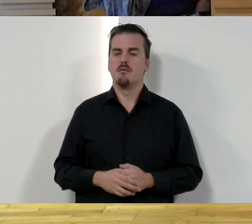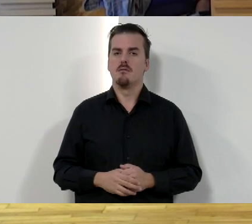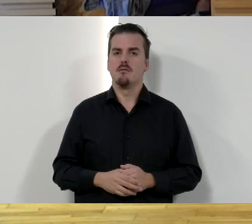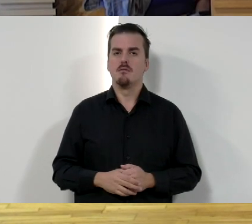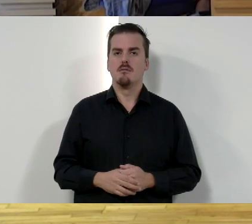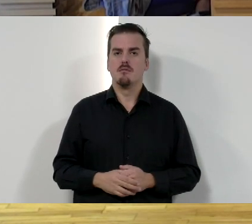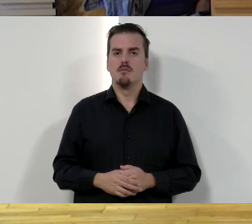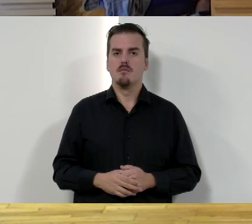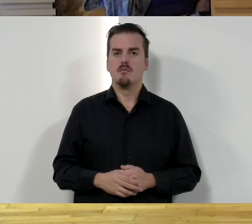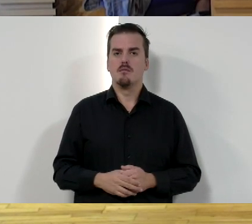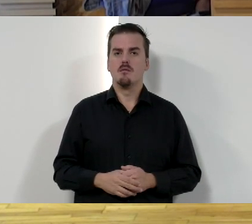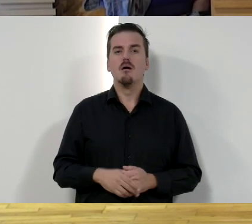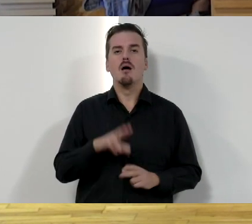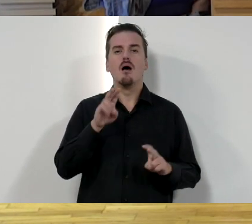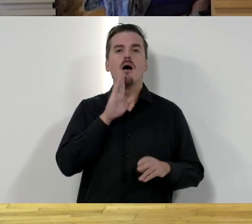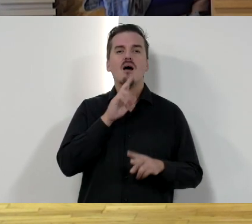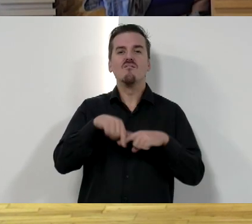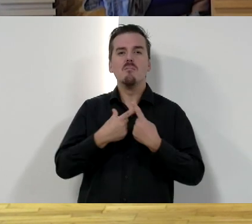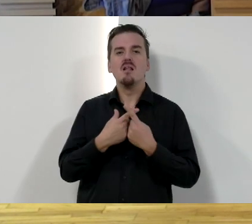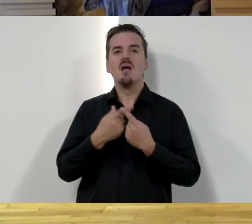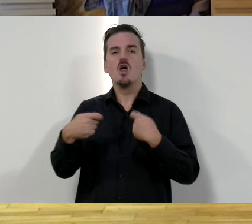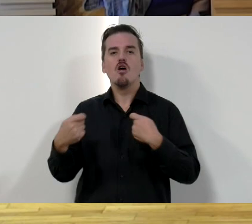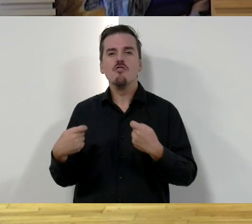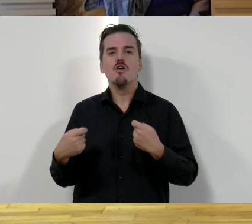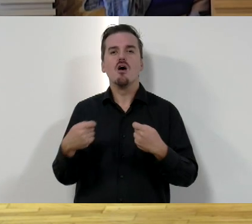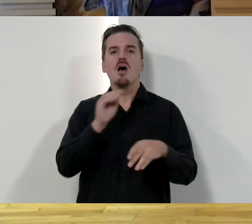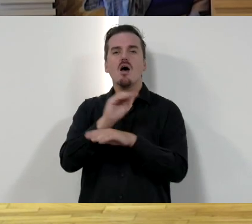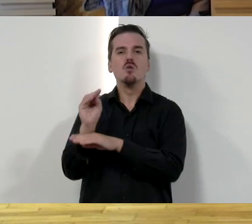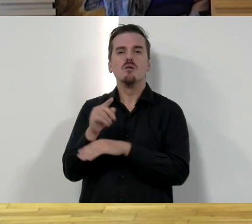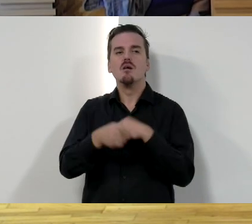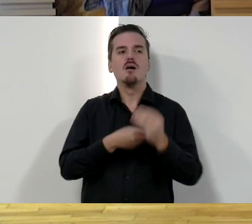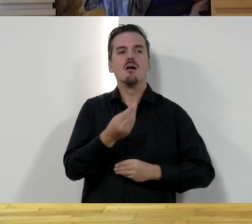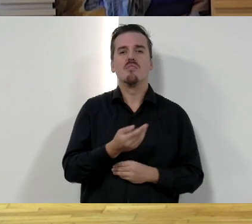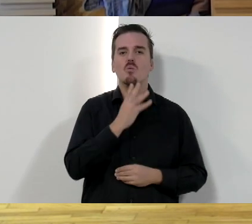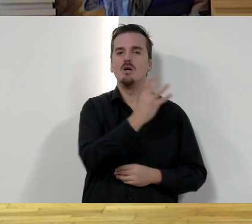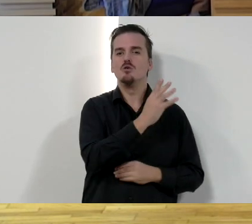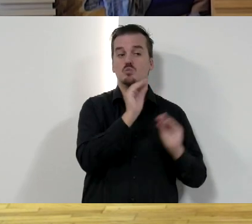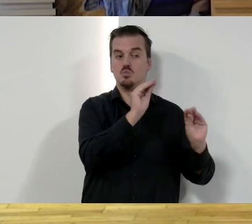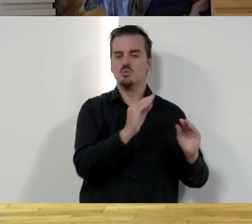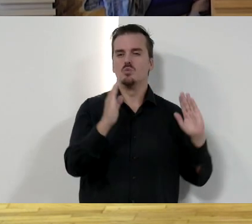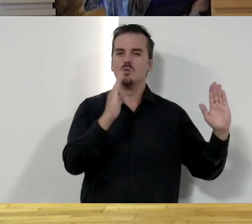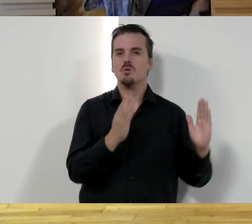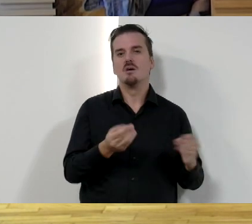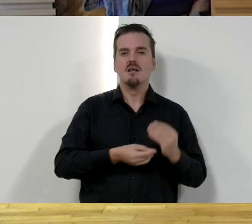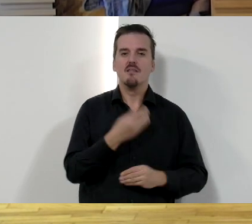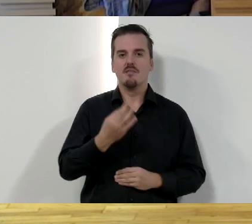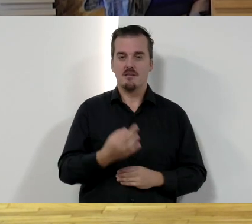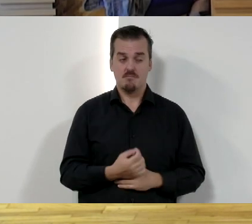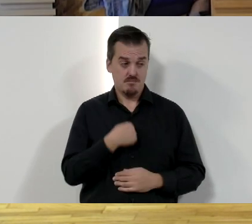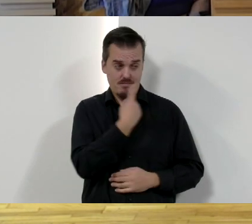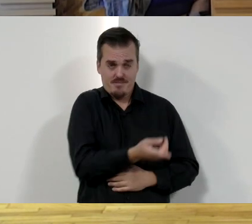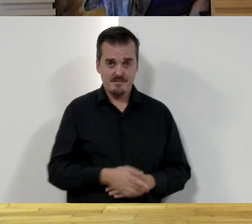¿Y qué hizo con las ayudas a las familias, a los negocios y todo esto en esos cuatro años? Pues se lo voy a